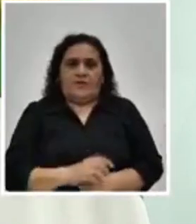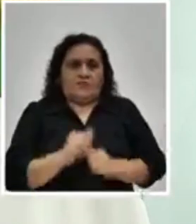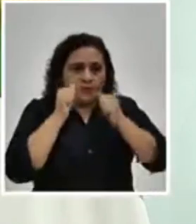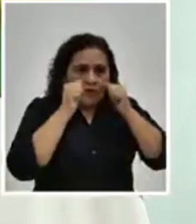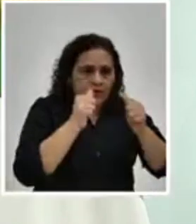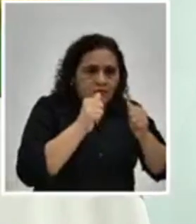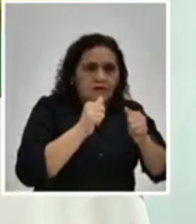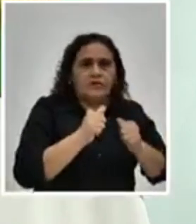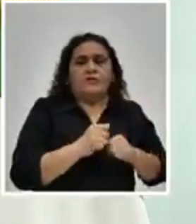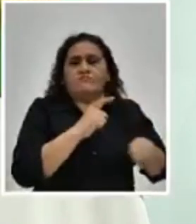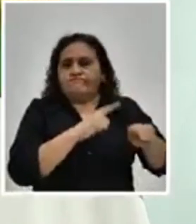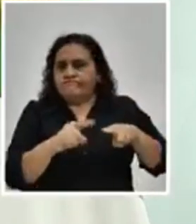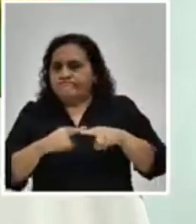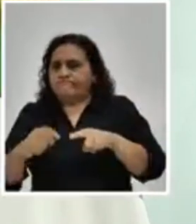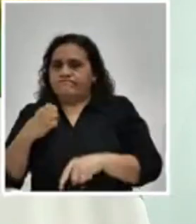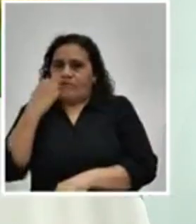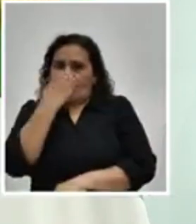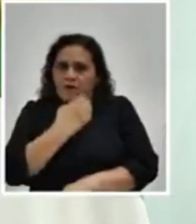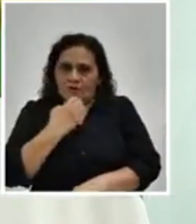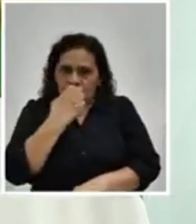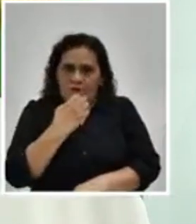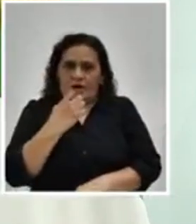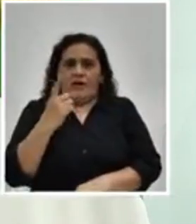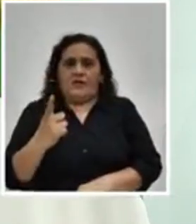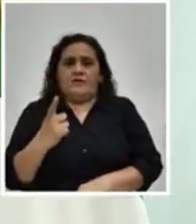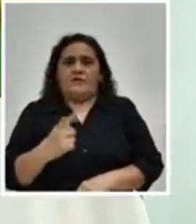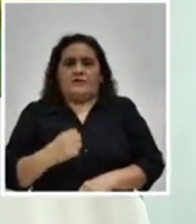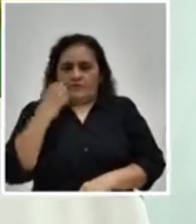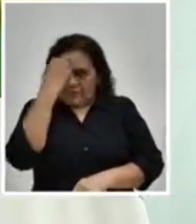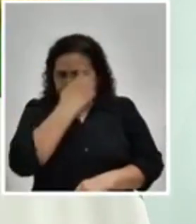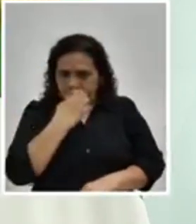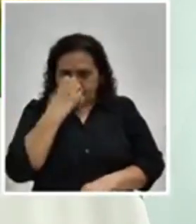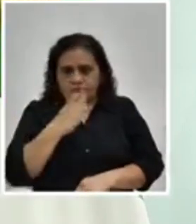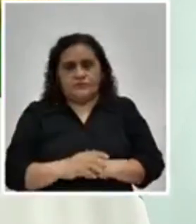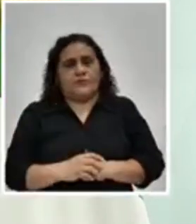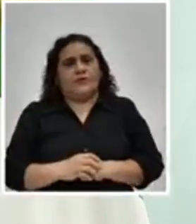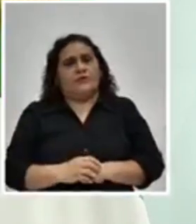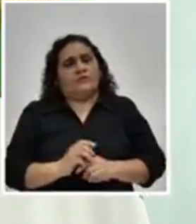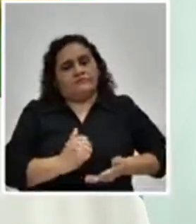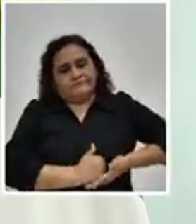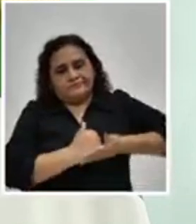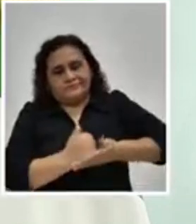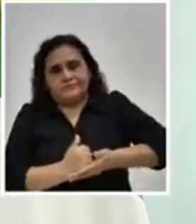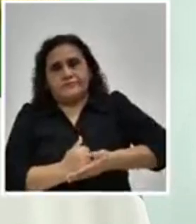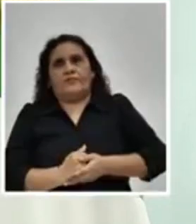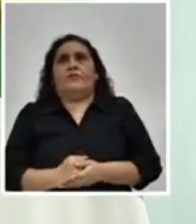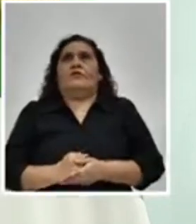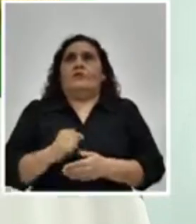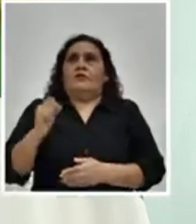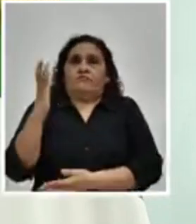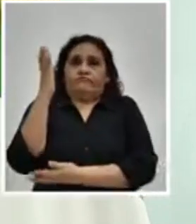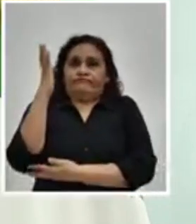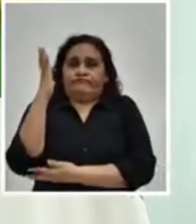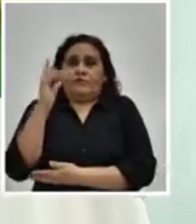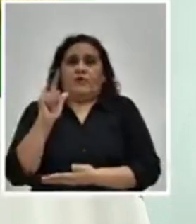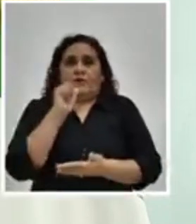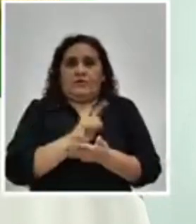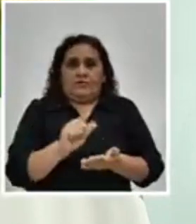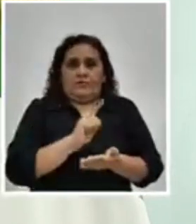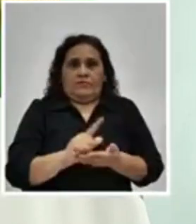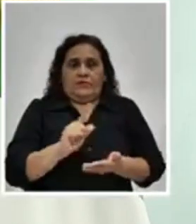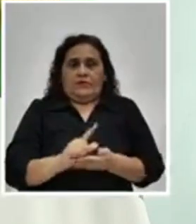escuelas en nuestro municipio, brindando mantenimiento de corte de ramas, limpieza de áreas